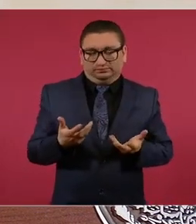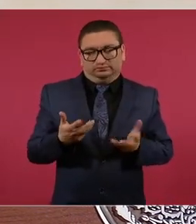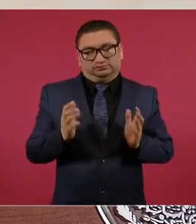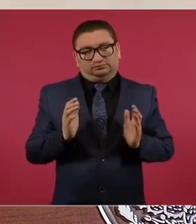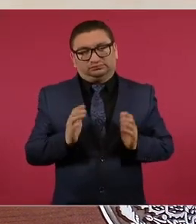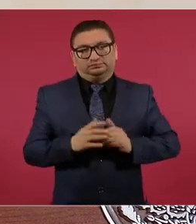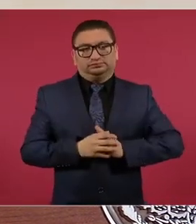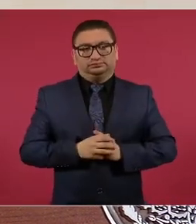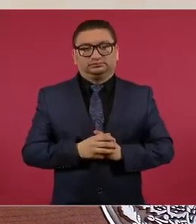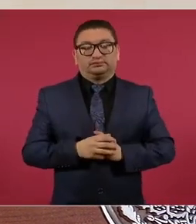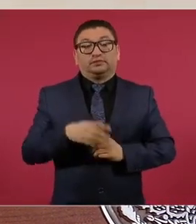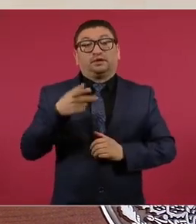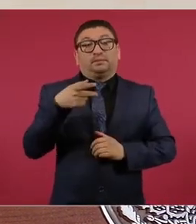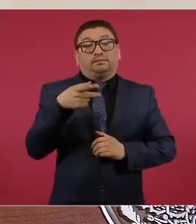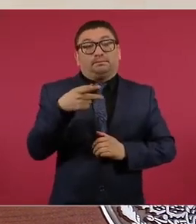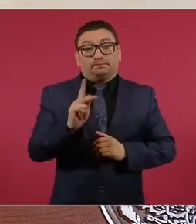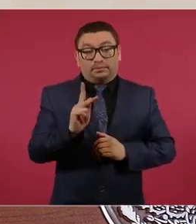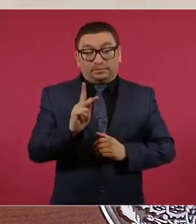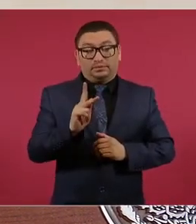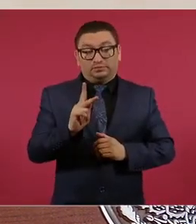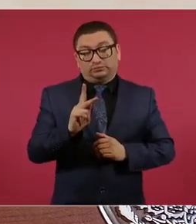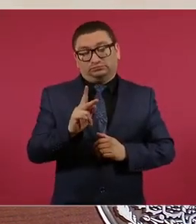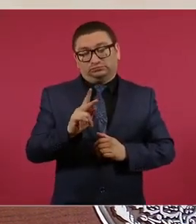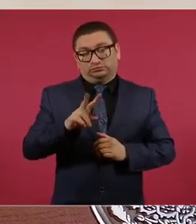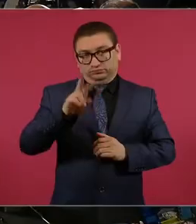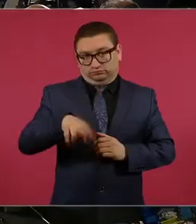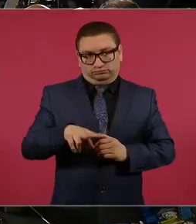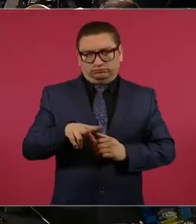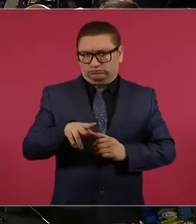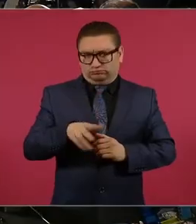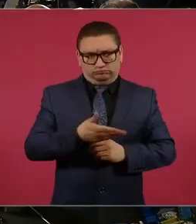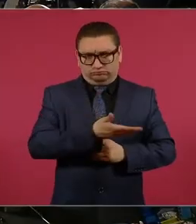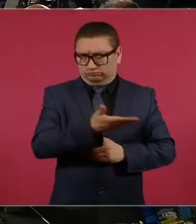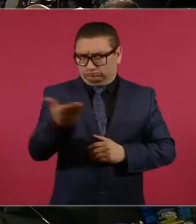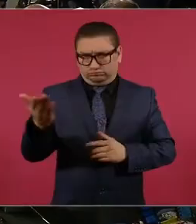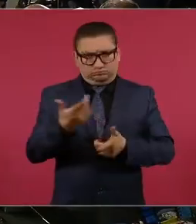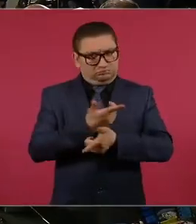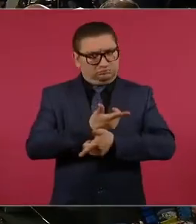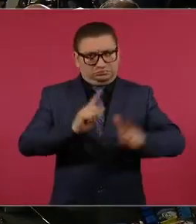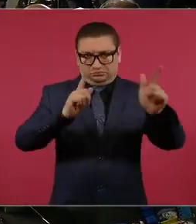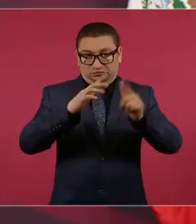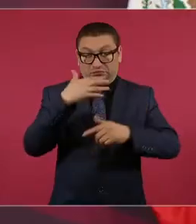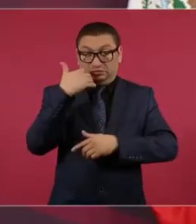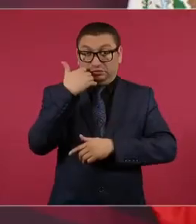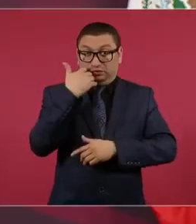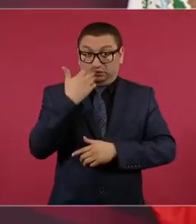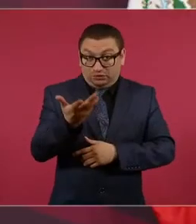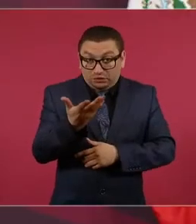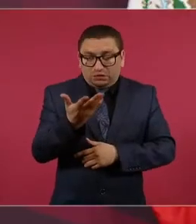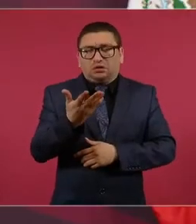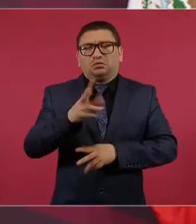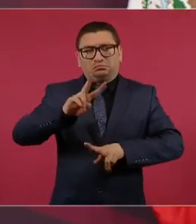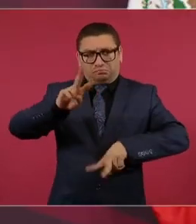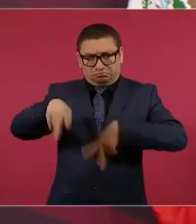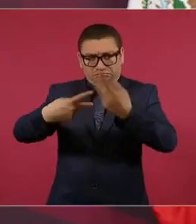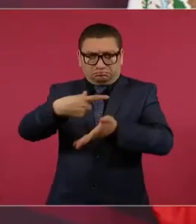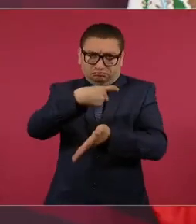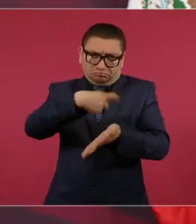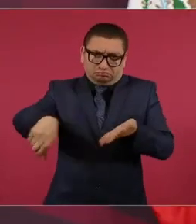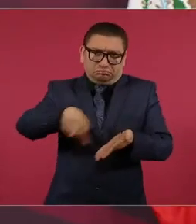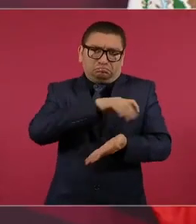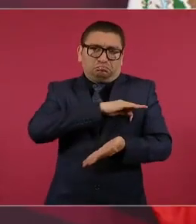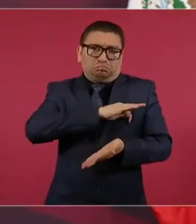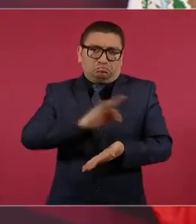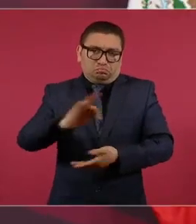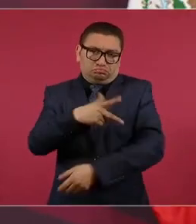eh pero sí el que quiera va a poder comprar la vacuna